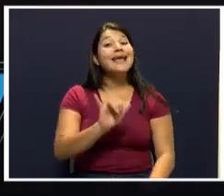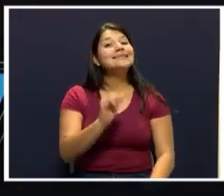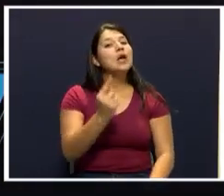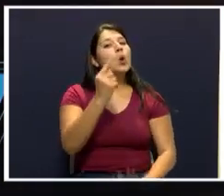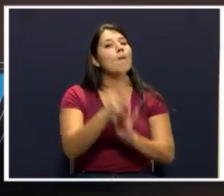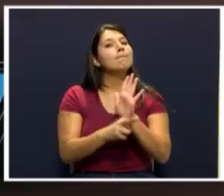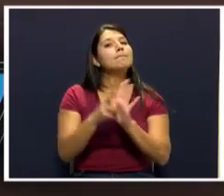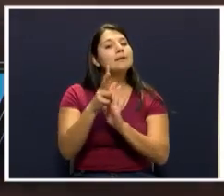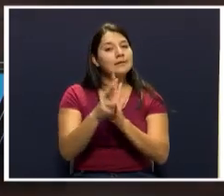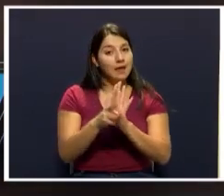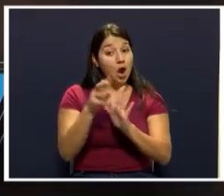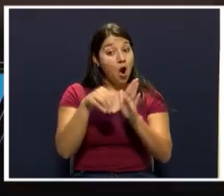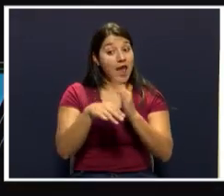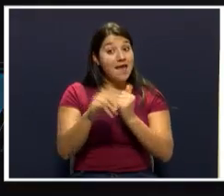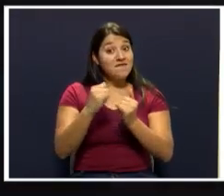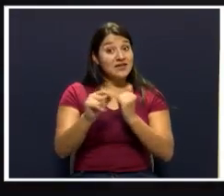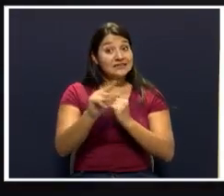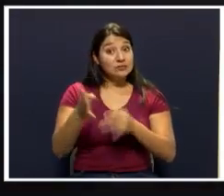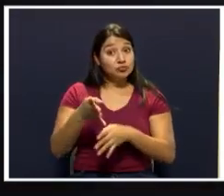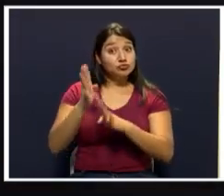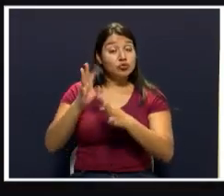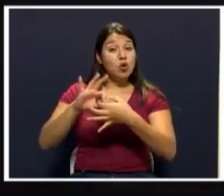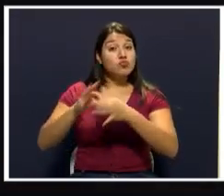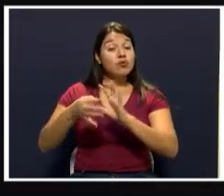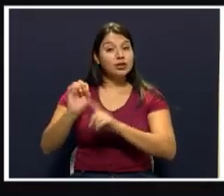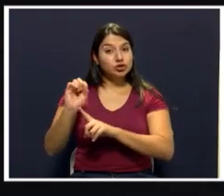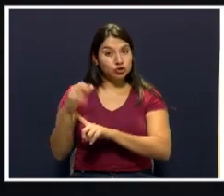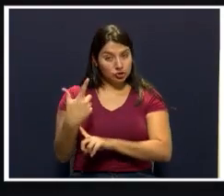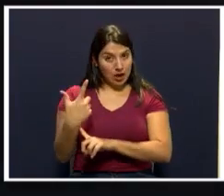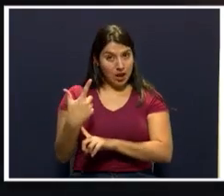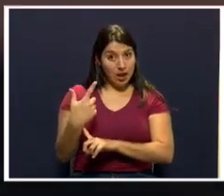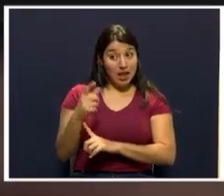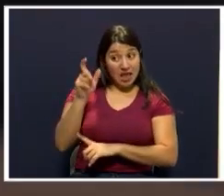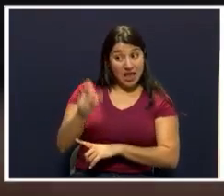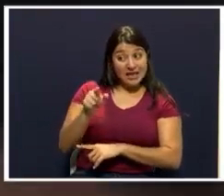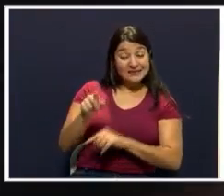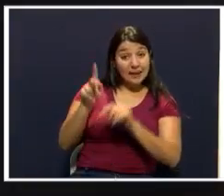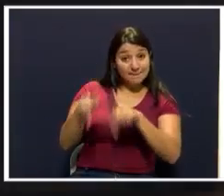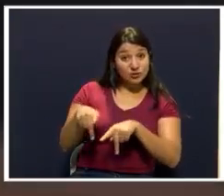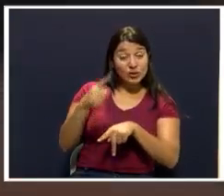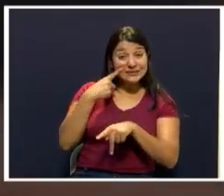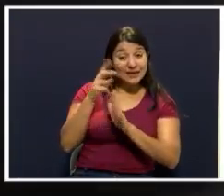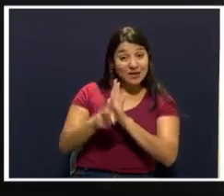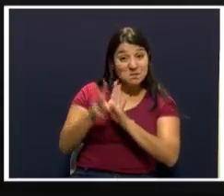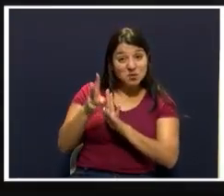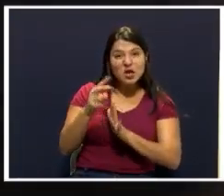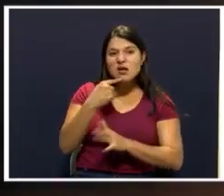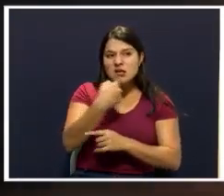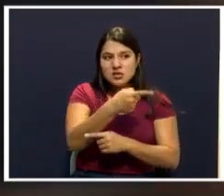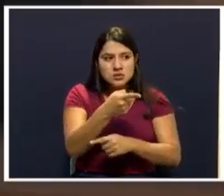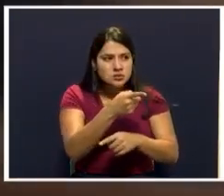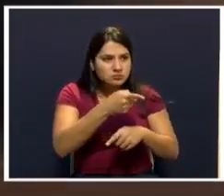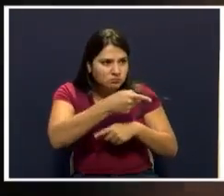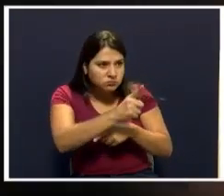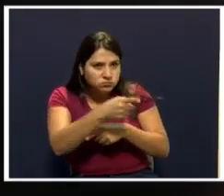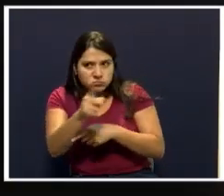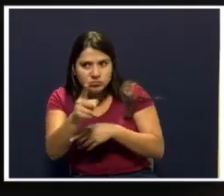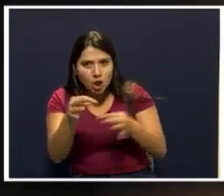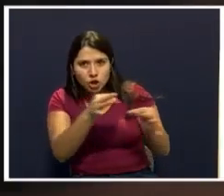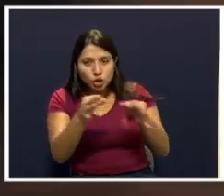videos que durante el fin de semana se publicó en redes sociales. La persona que sale en él amenaza a los turistas que, incumpliendo la